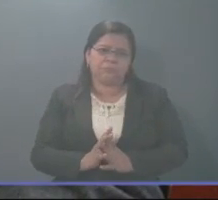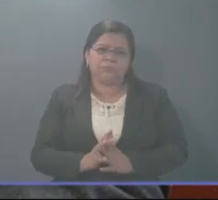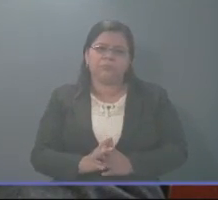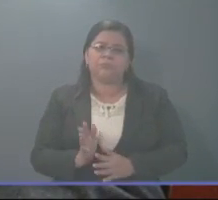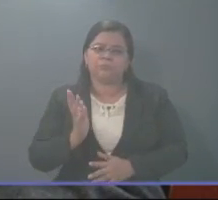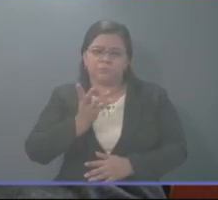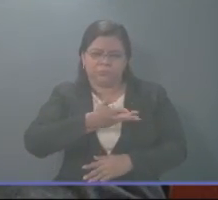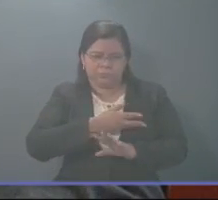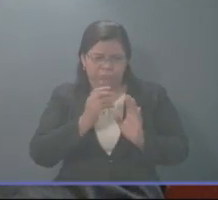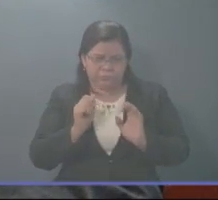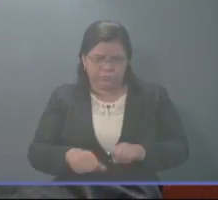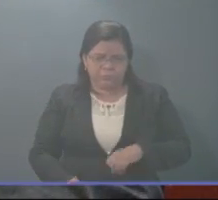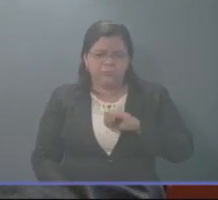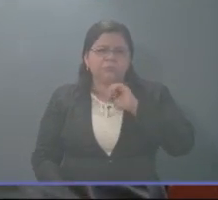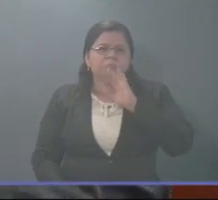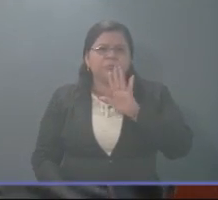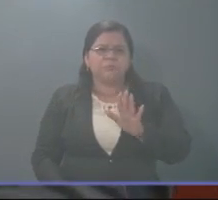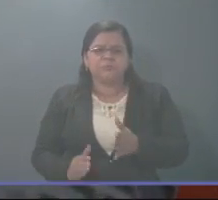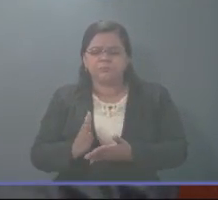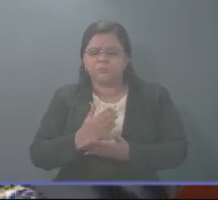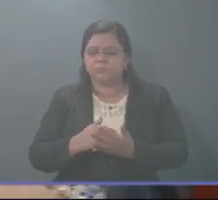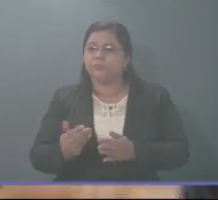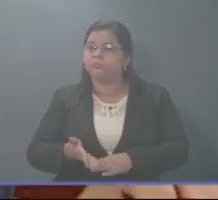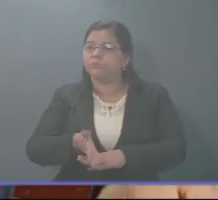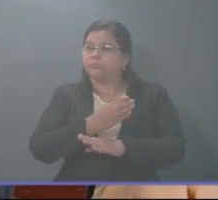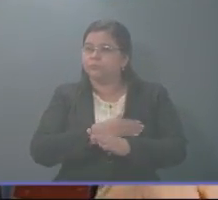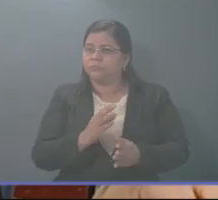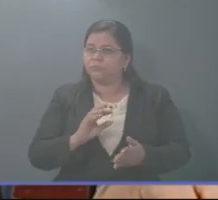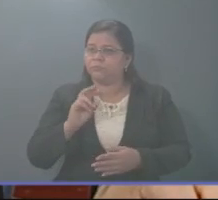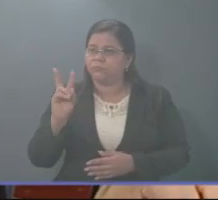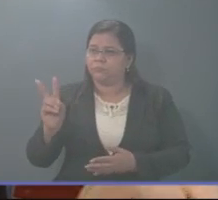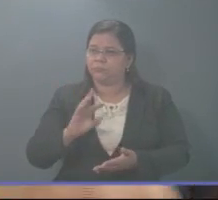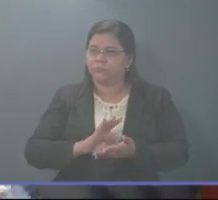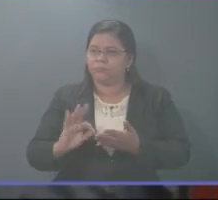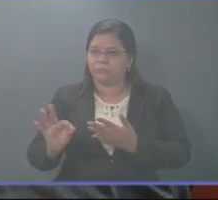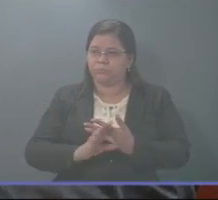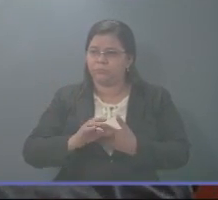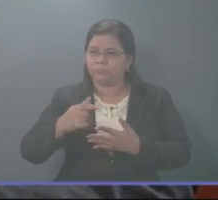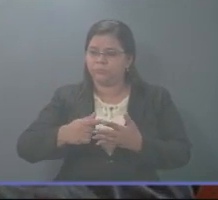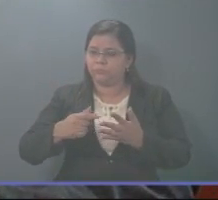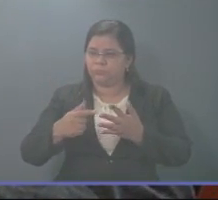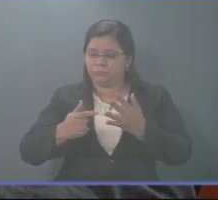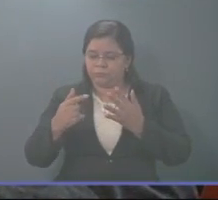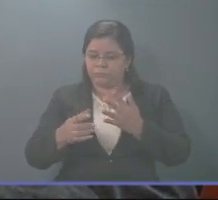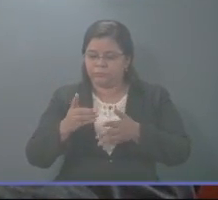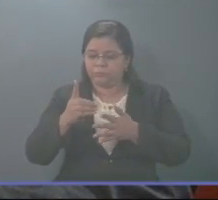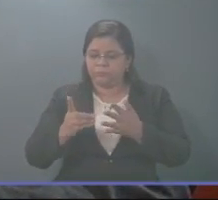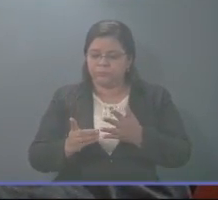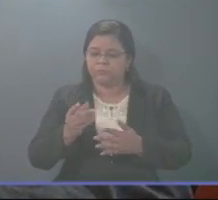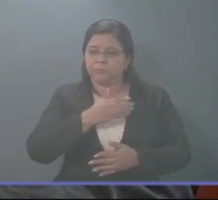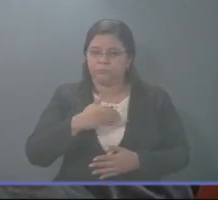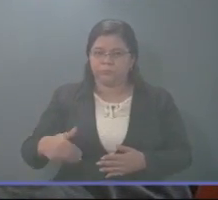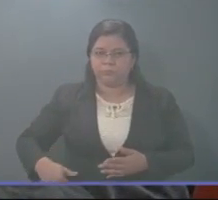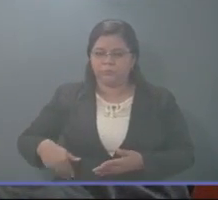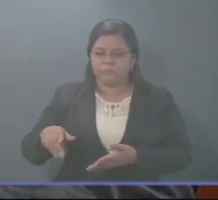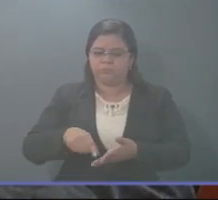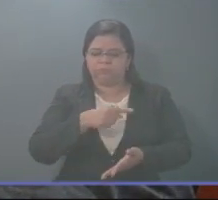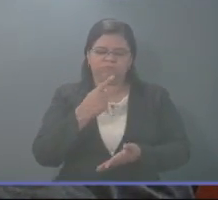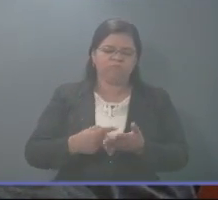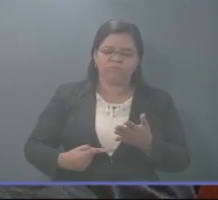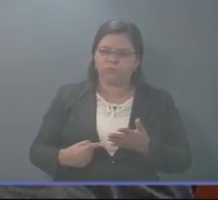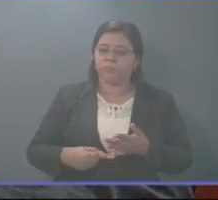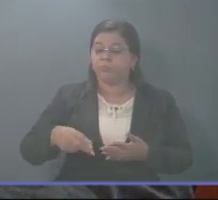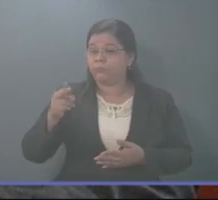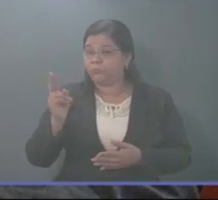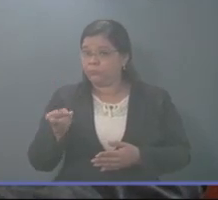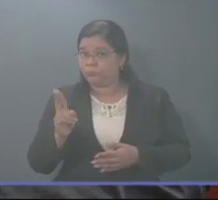algo. Existían dos proyectos de decreto vetados por el presidente respecto al mismo tema.